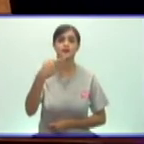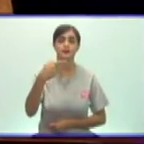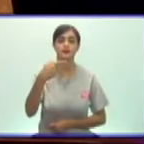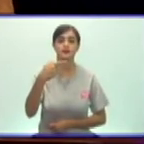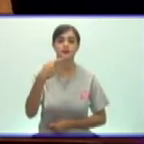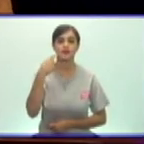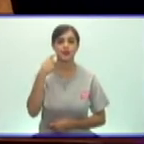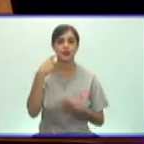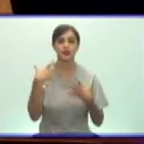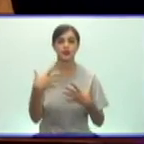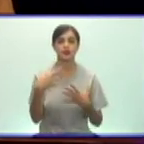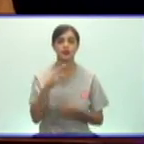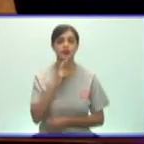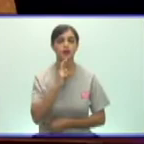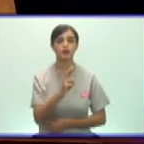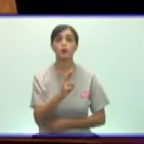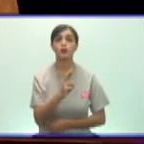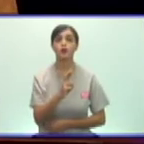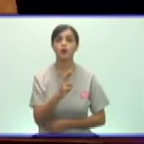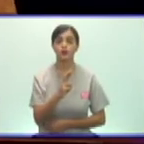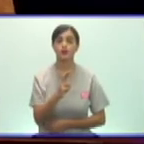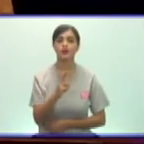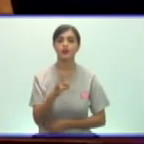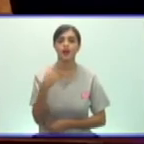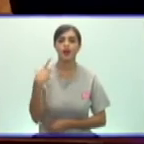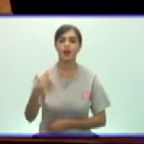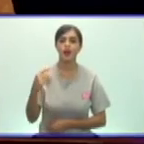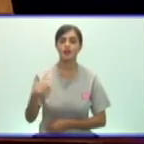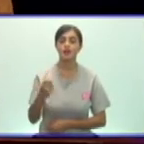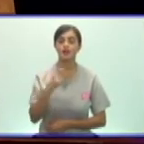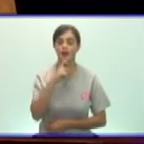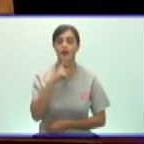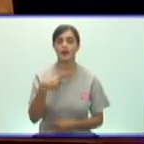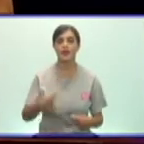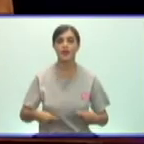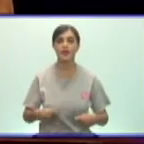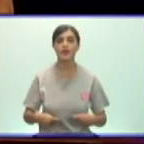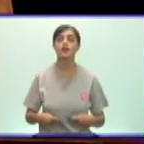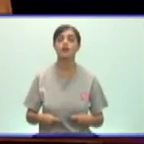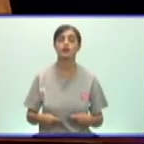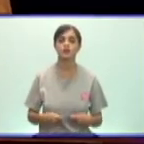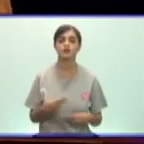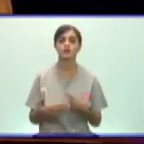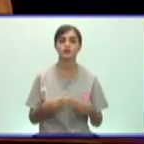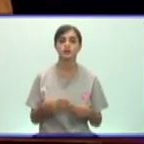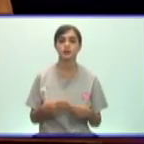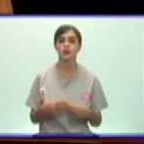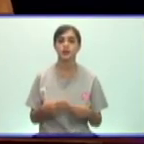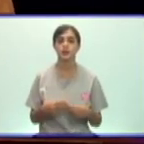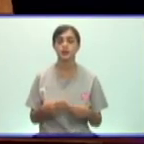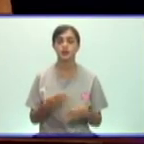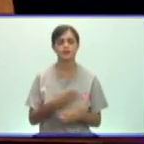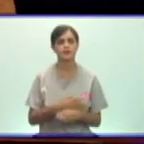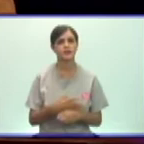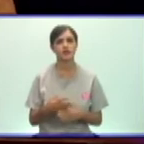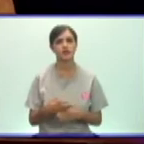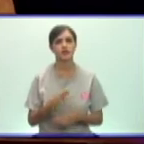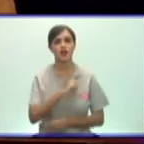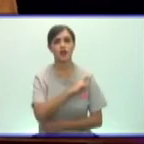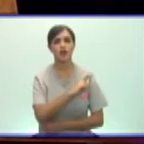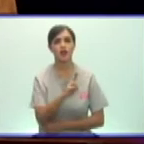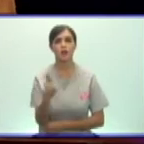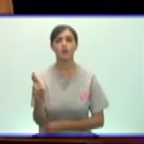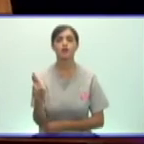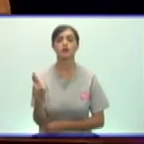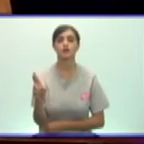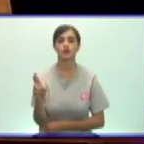también responde a esas actividades que ustedes deben desarrollar. Y es precisamente a ese proceso de auge revolucionario que se va a dar